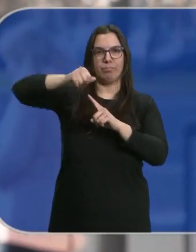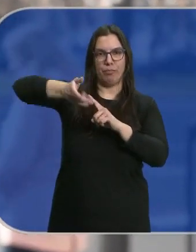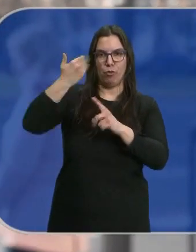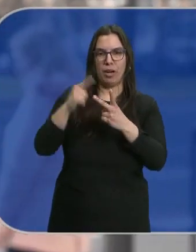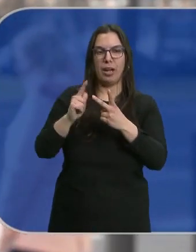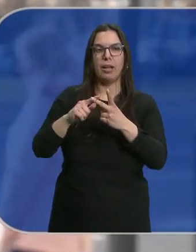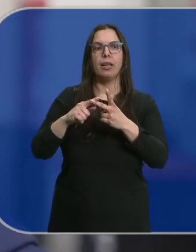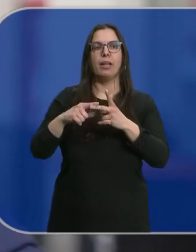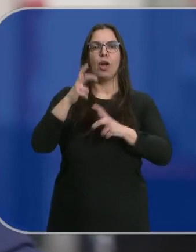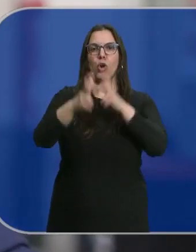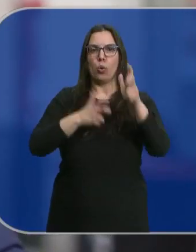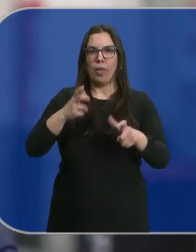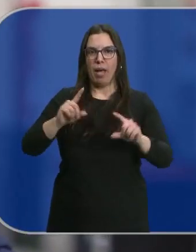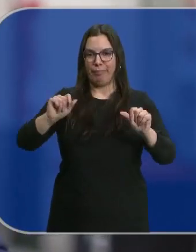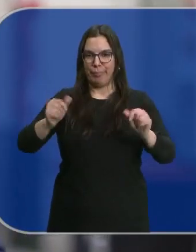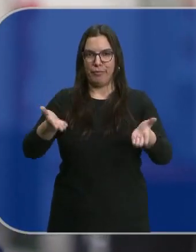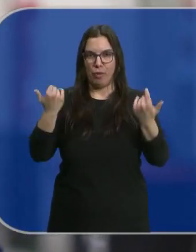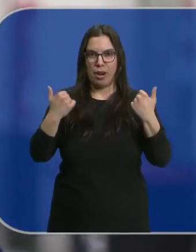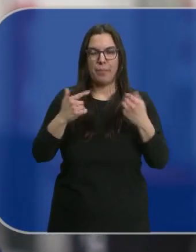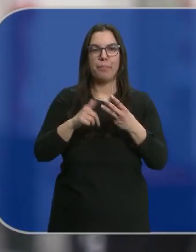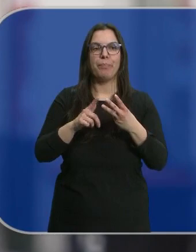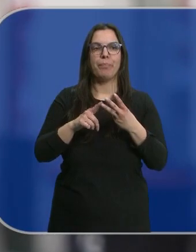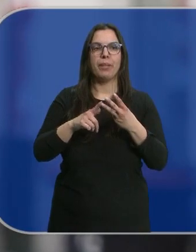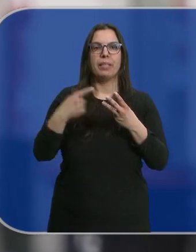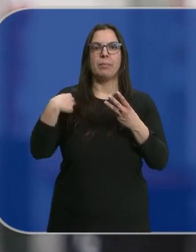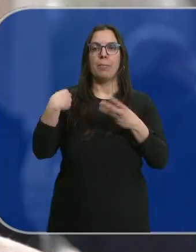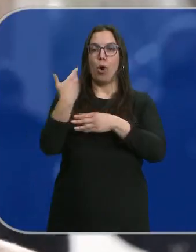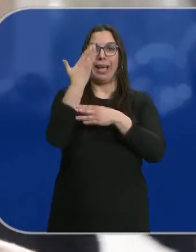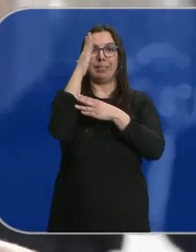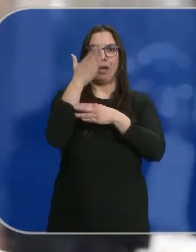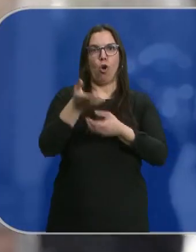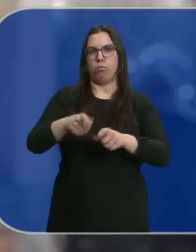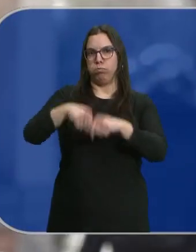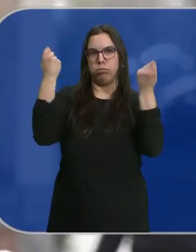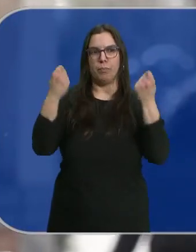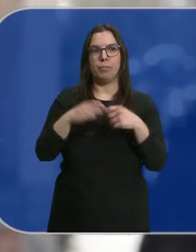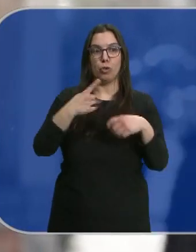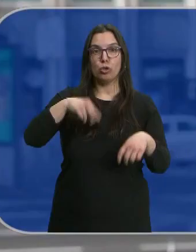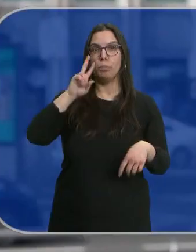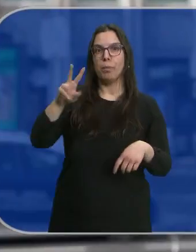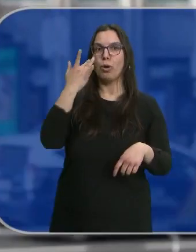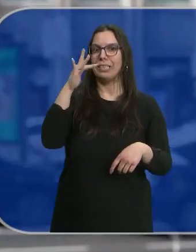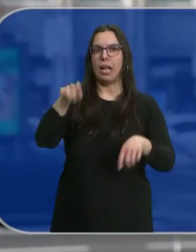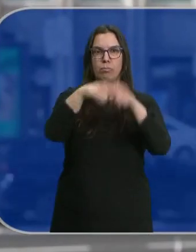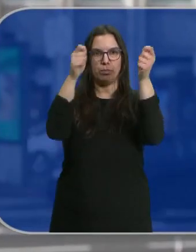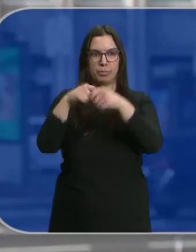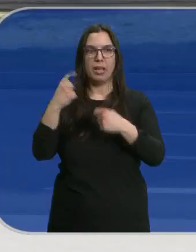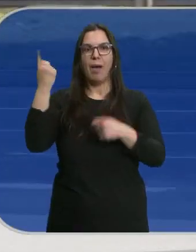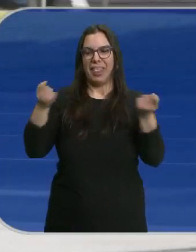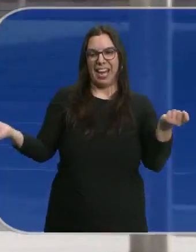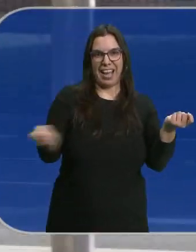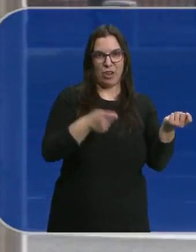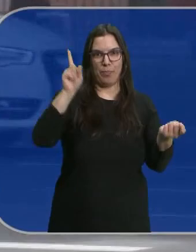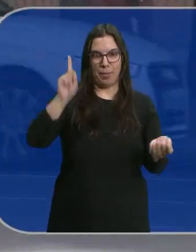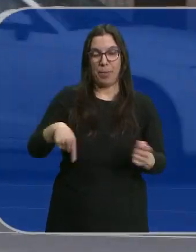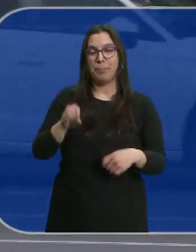tapones de las ruedas. Me arrancaron el retrovisor de cuajo. Nos encontramos que nos habían roto los cristales. Alguna vez alguna rayada.